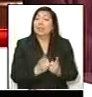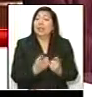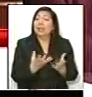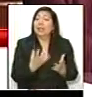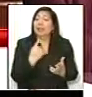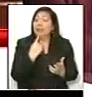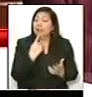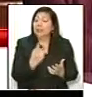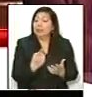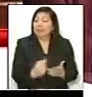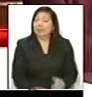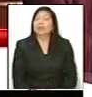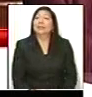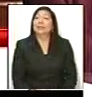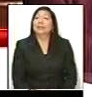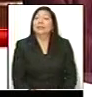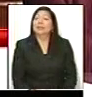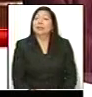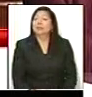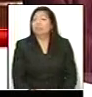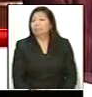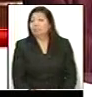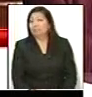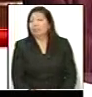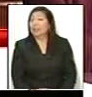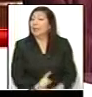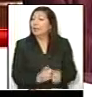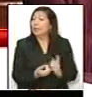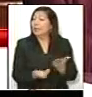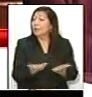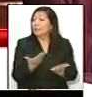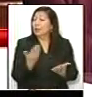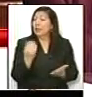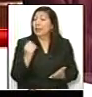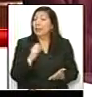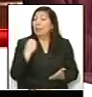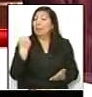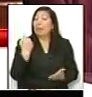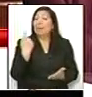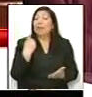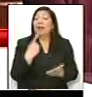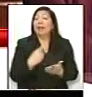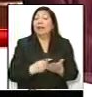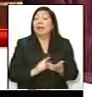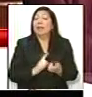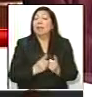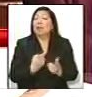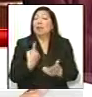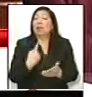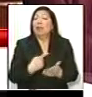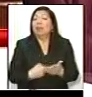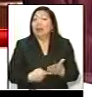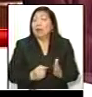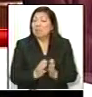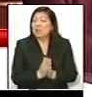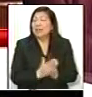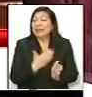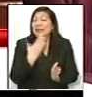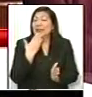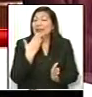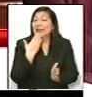es evitar, o mejor dicho, cambiar el equilibrio de poderes. ¿Para cambiarlo para qué? ¿Para el beneficio de